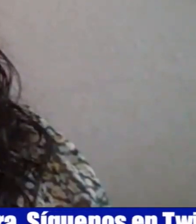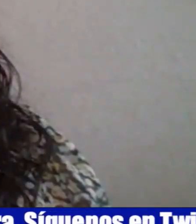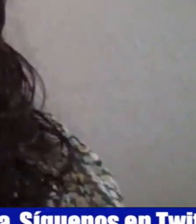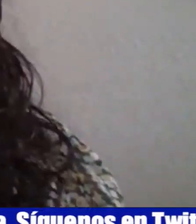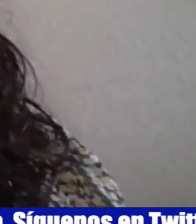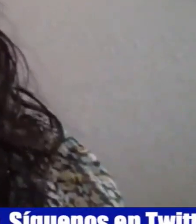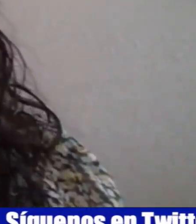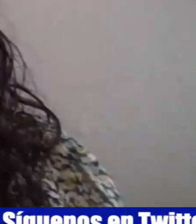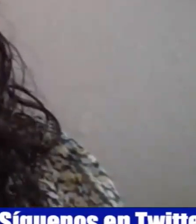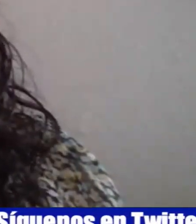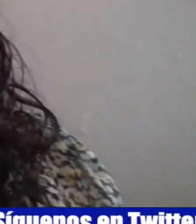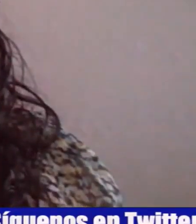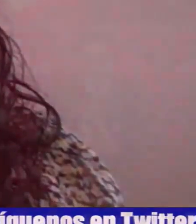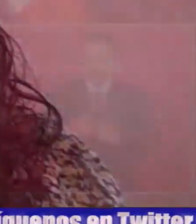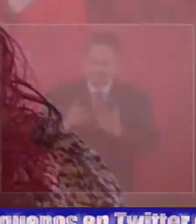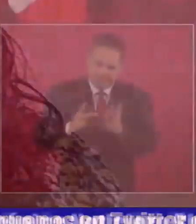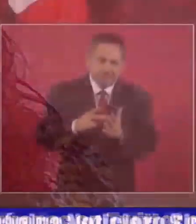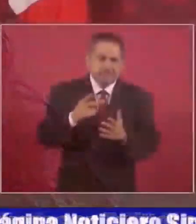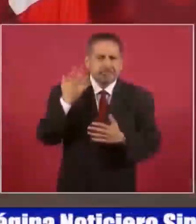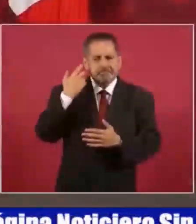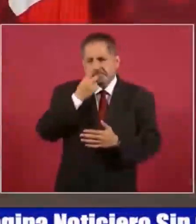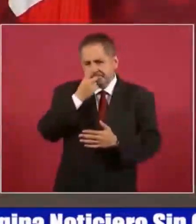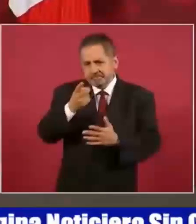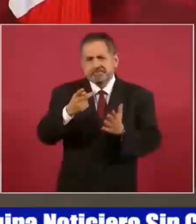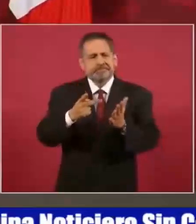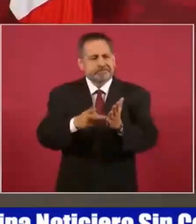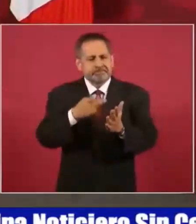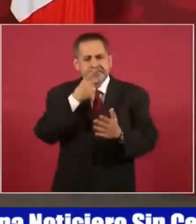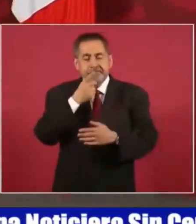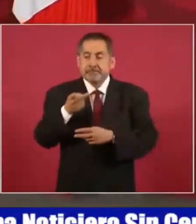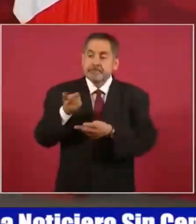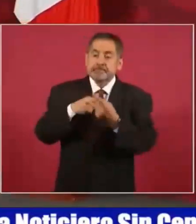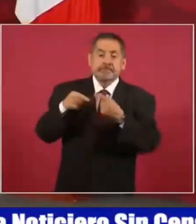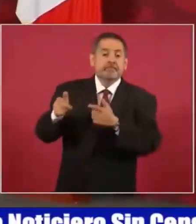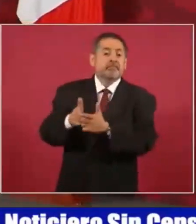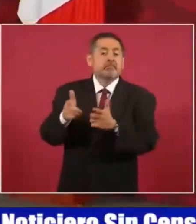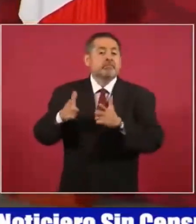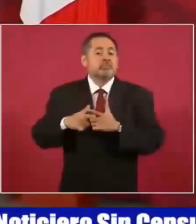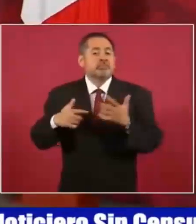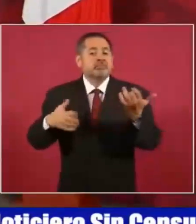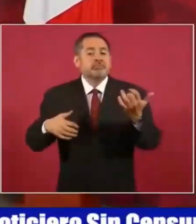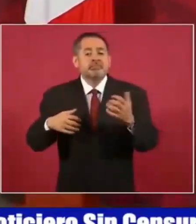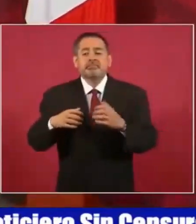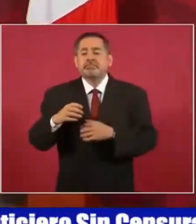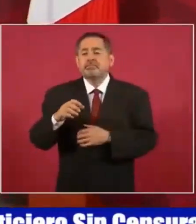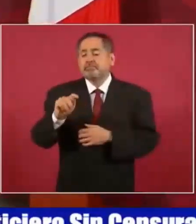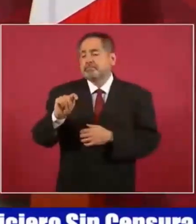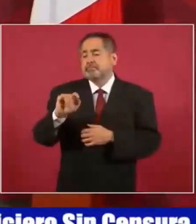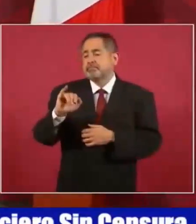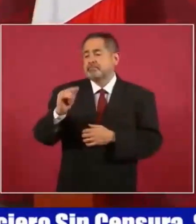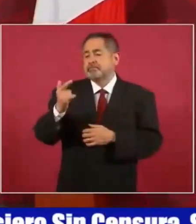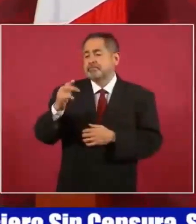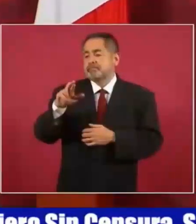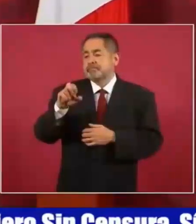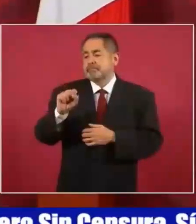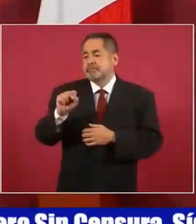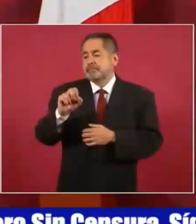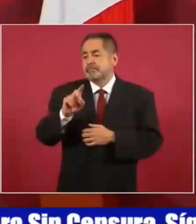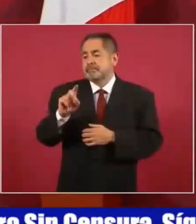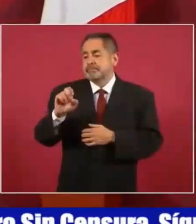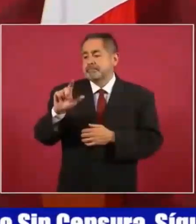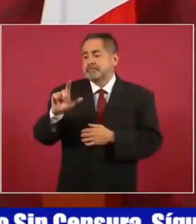dicho las cosas por su nombre, que ha apostado por la paz, que no se ha dedicado a echar bala